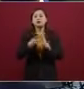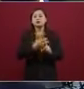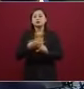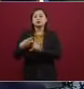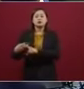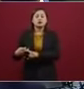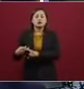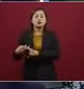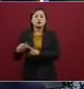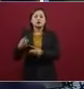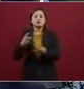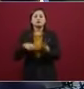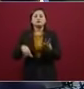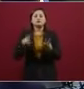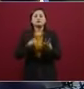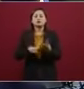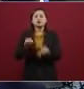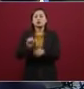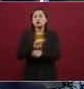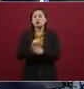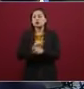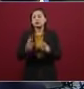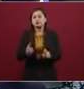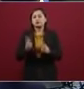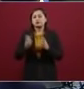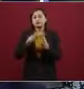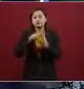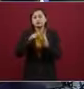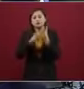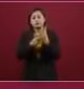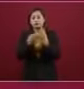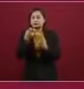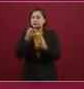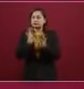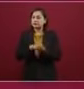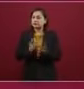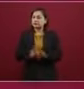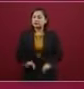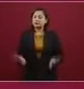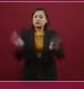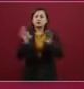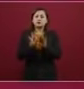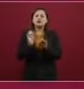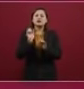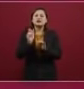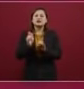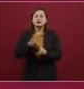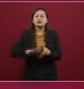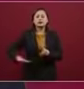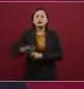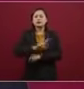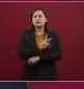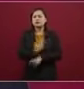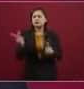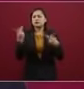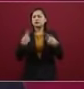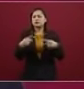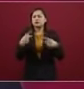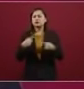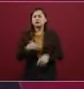y robo de vehículos. Esa será la prioridad, garantizar a la ciudadanía paz